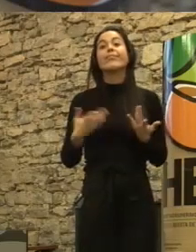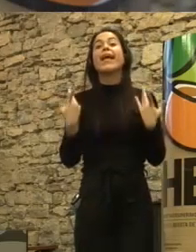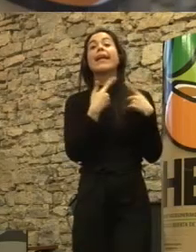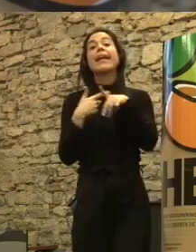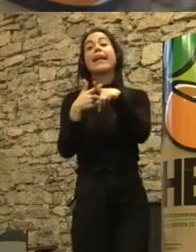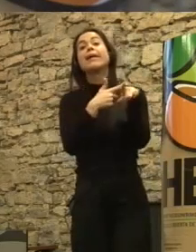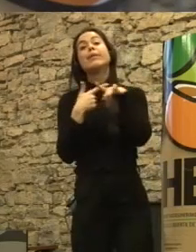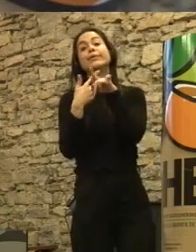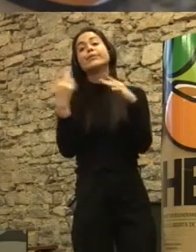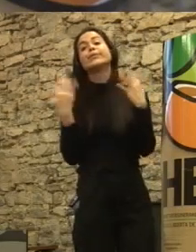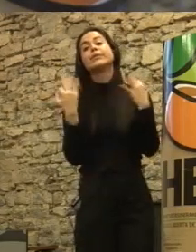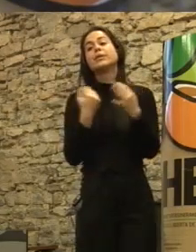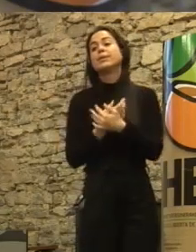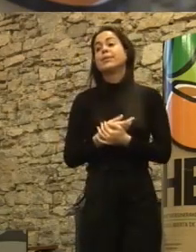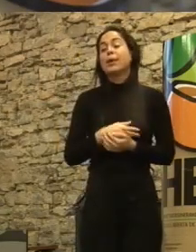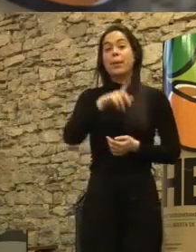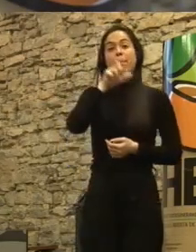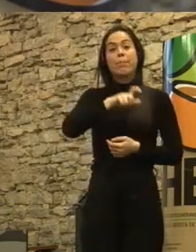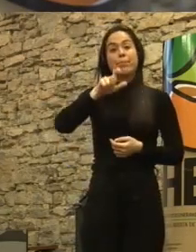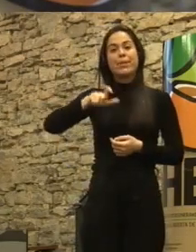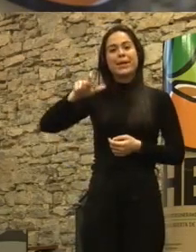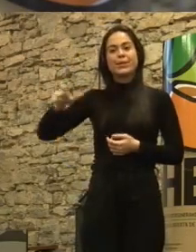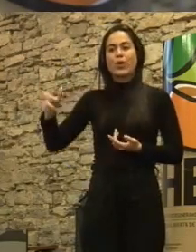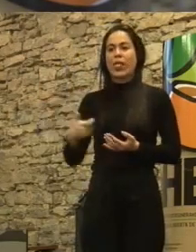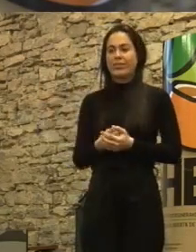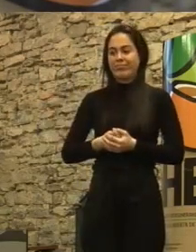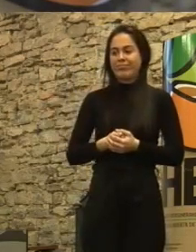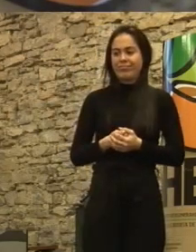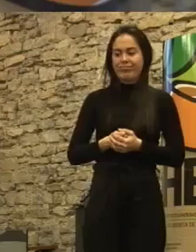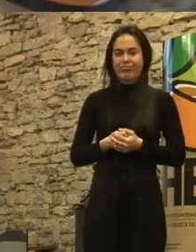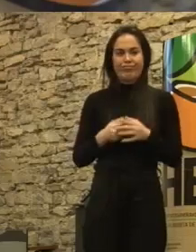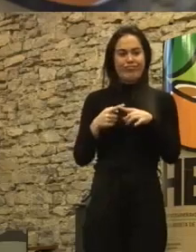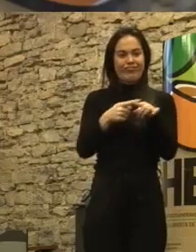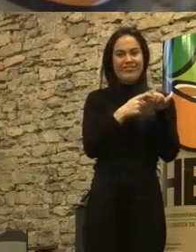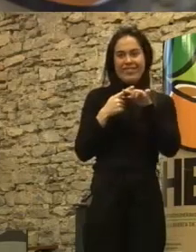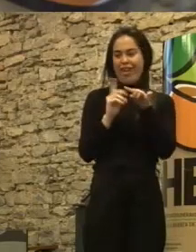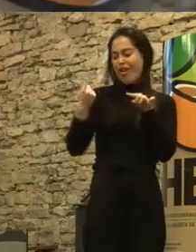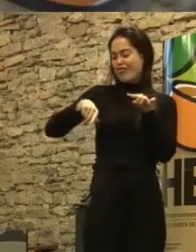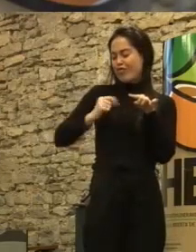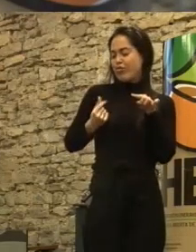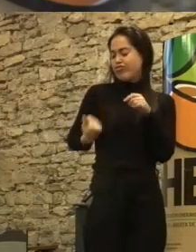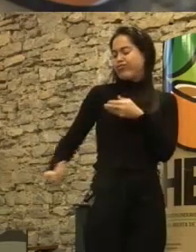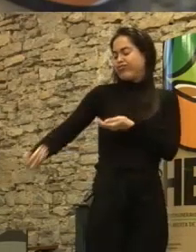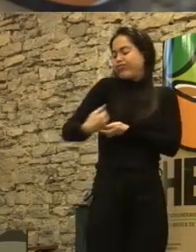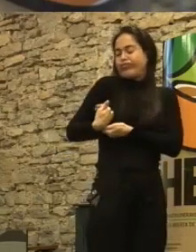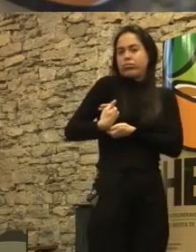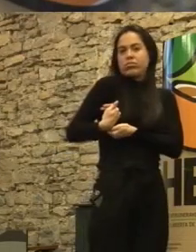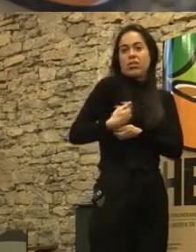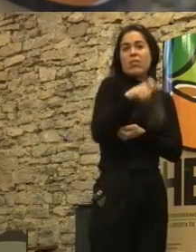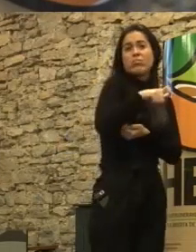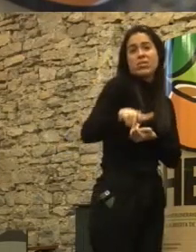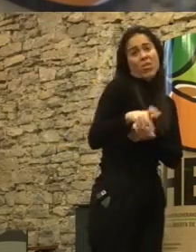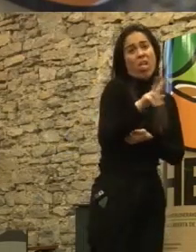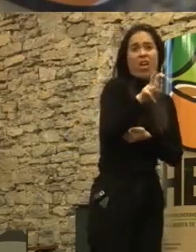reparto? Pues que toda esta gente que hemos dicho, joder, lo reparten, pero ellos se llevan un montón de dinero y nosotros nos llevamos muy poco